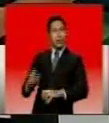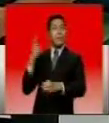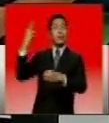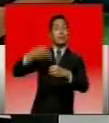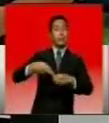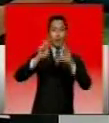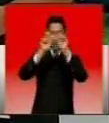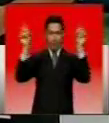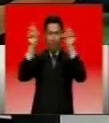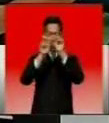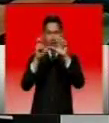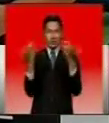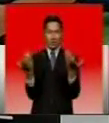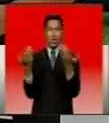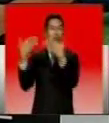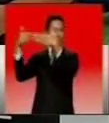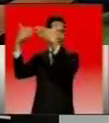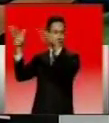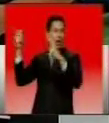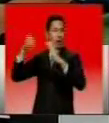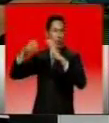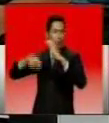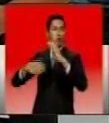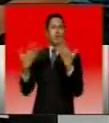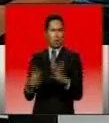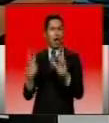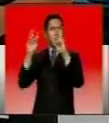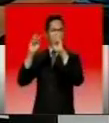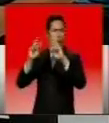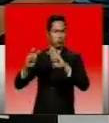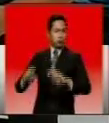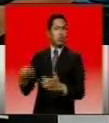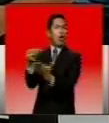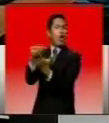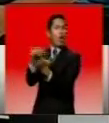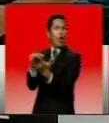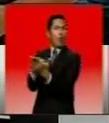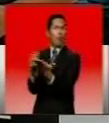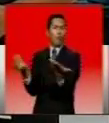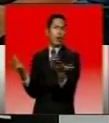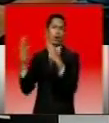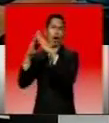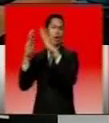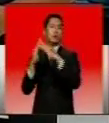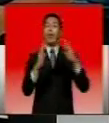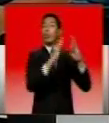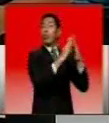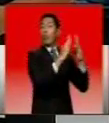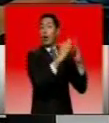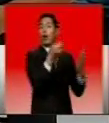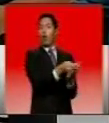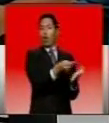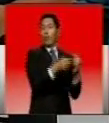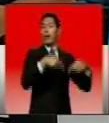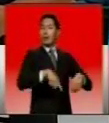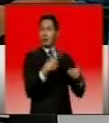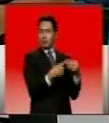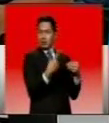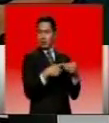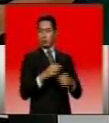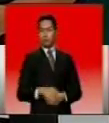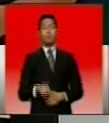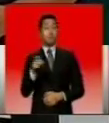empresa creada por Mossack Fonseca en Panamá para adquirir un bien inmueble en Tumbaco, oriente de Quito. Chiriboga, que está